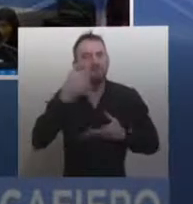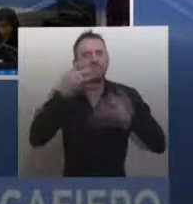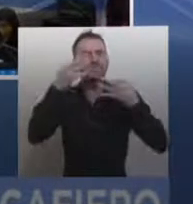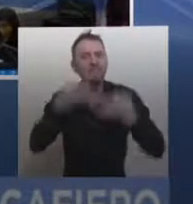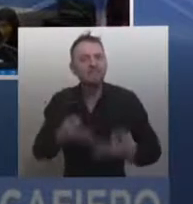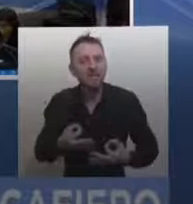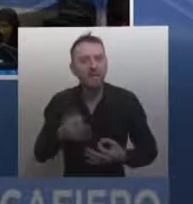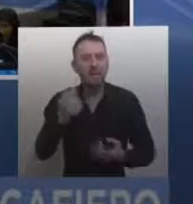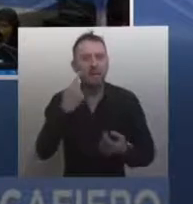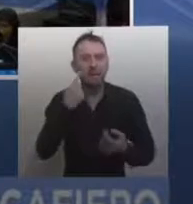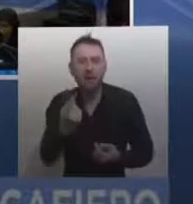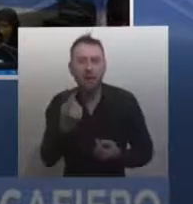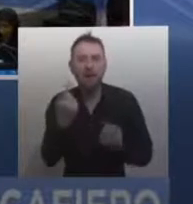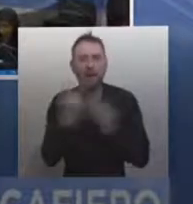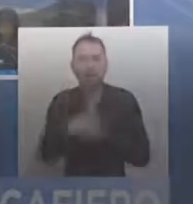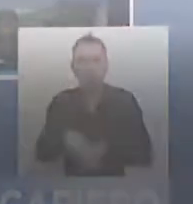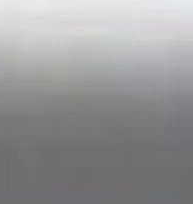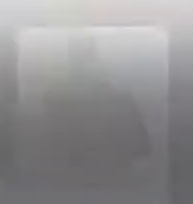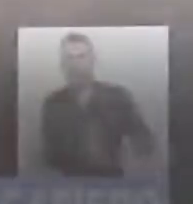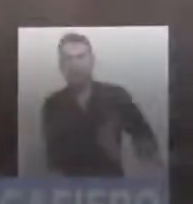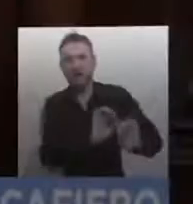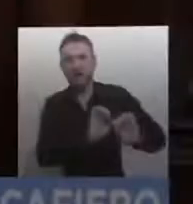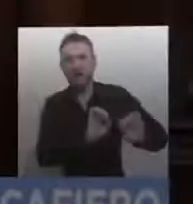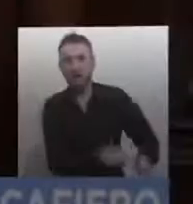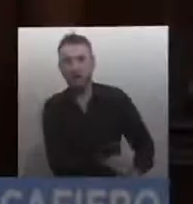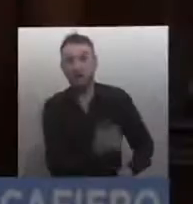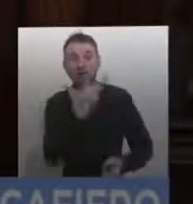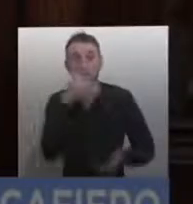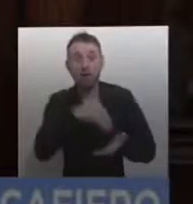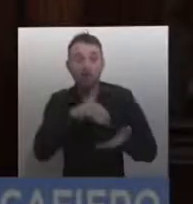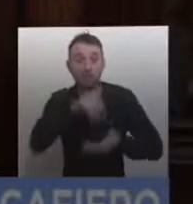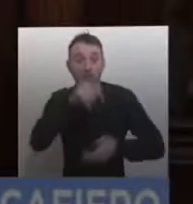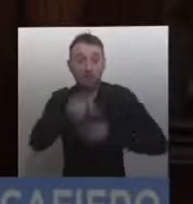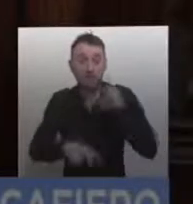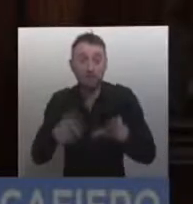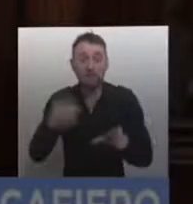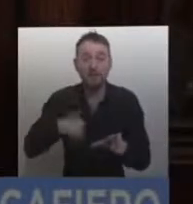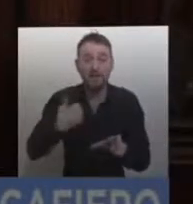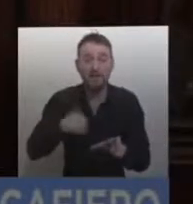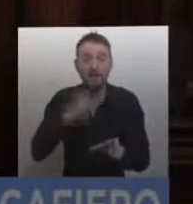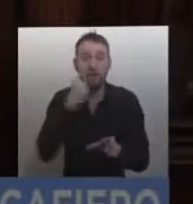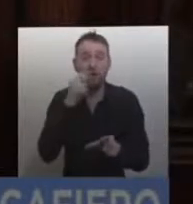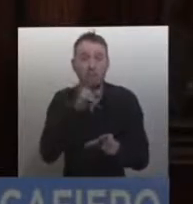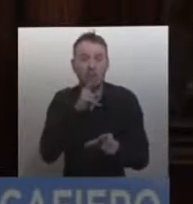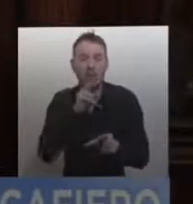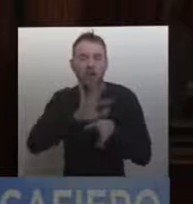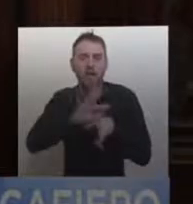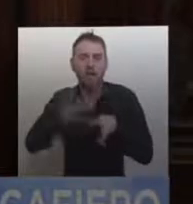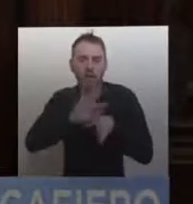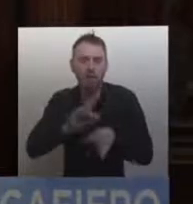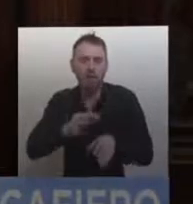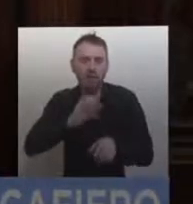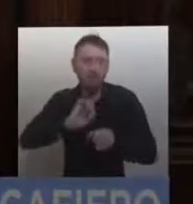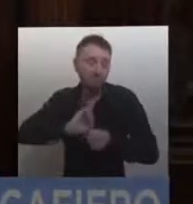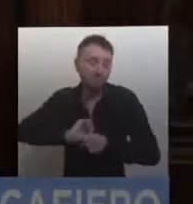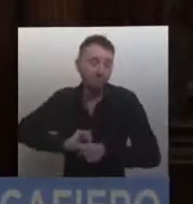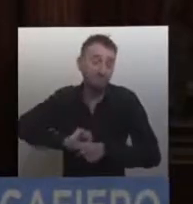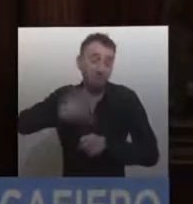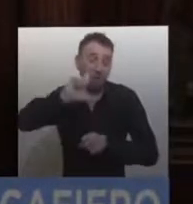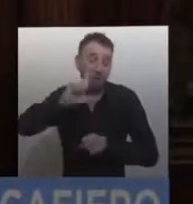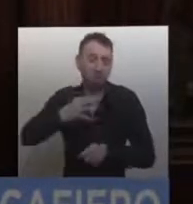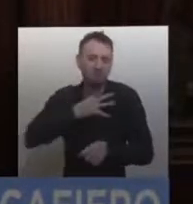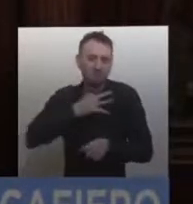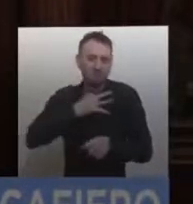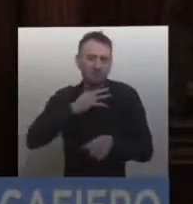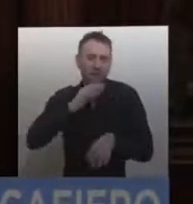escuchar la multiplicidad de voces. 5 millones de argentinos y de argentinas se vieron sobreendeudados, se vieron endeudados con